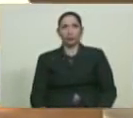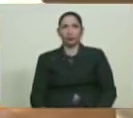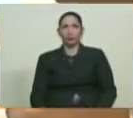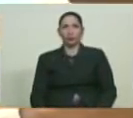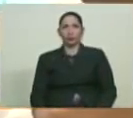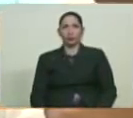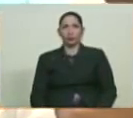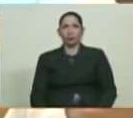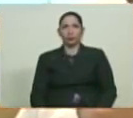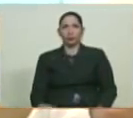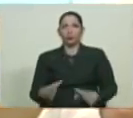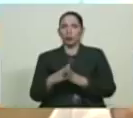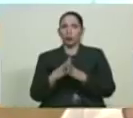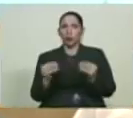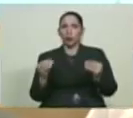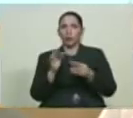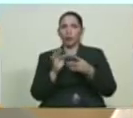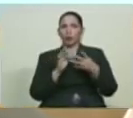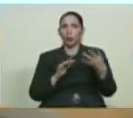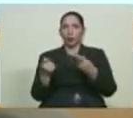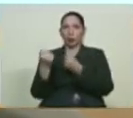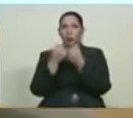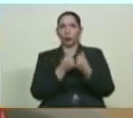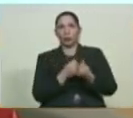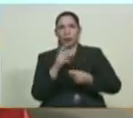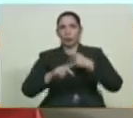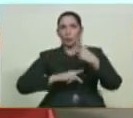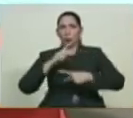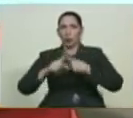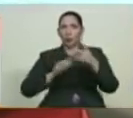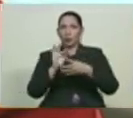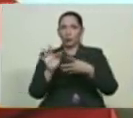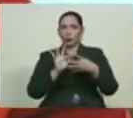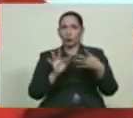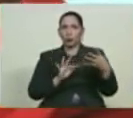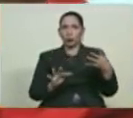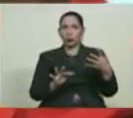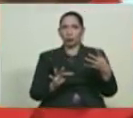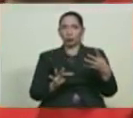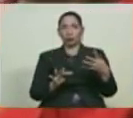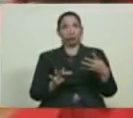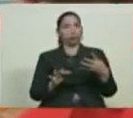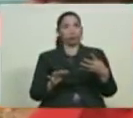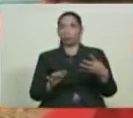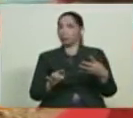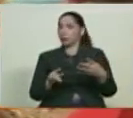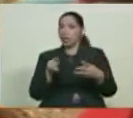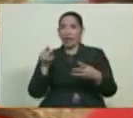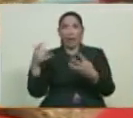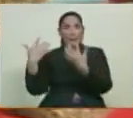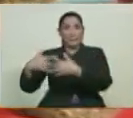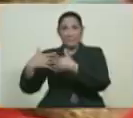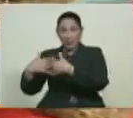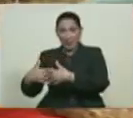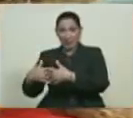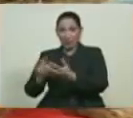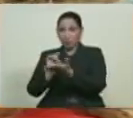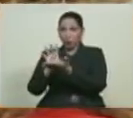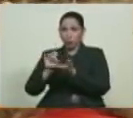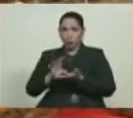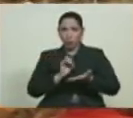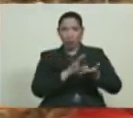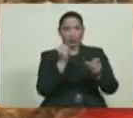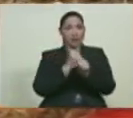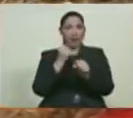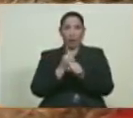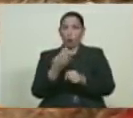todos los factores de la economía en que este programa realmente funcione. Si alguien se come la luz, bueno, se come la luz y tendrá que responder ante